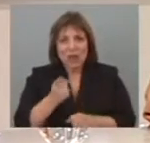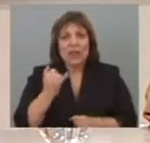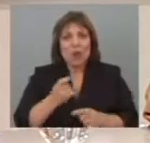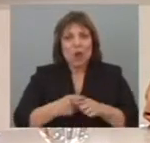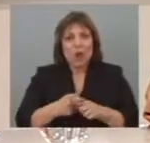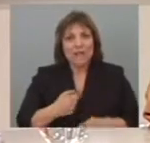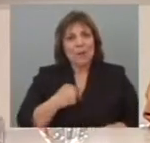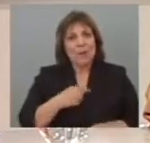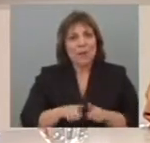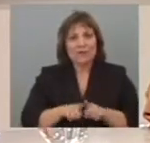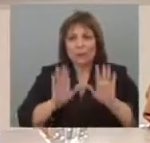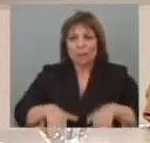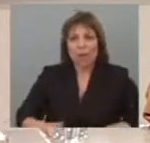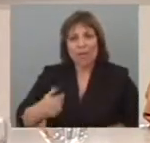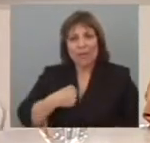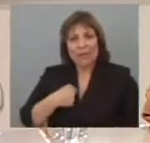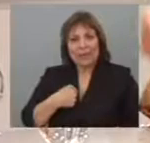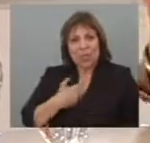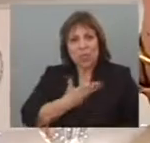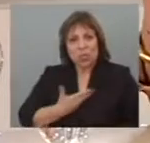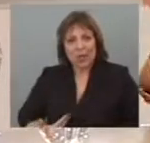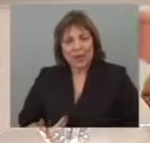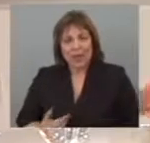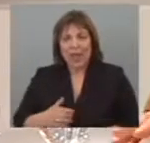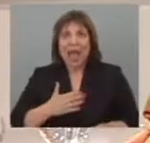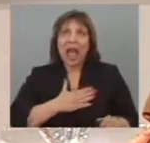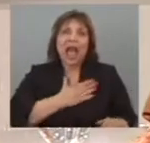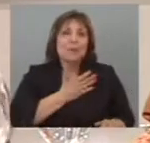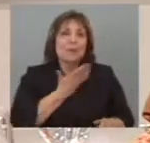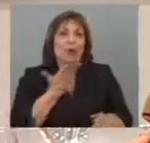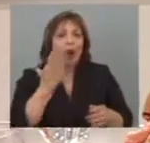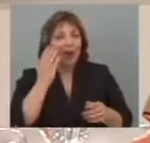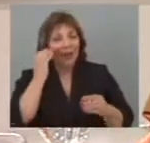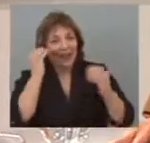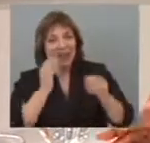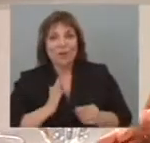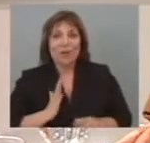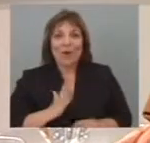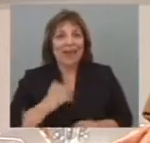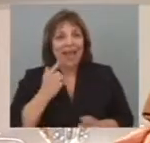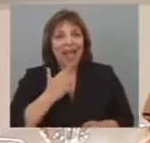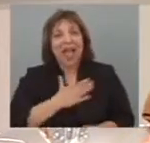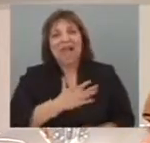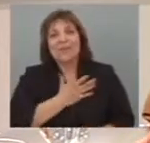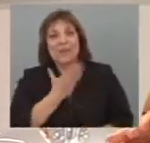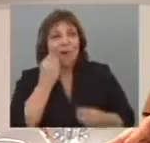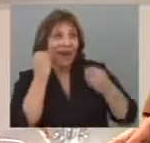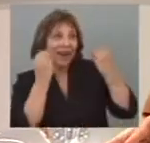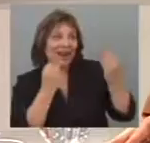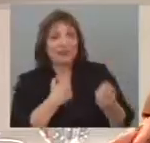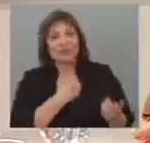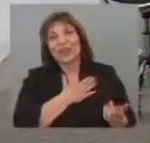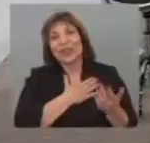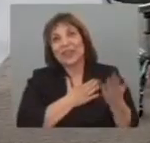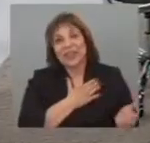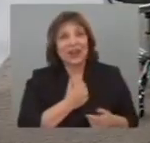de esa novia, y que la chica, el amor romántico todavía existe, y bueno, porque lo quiero,